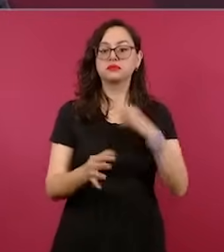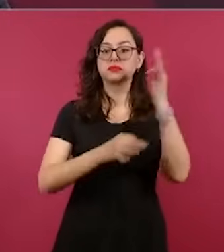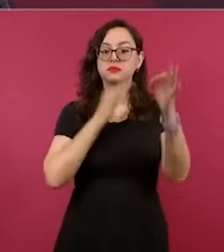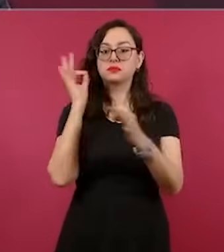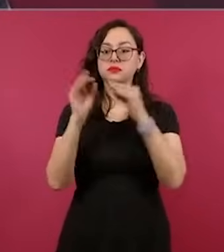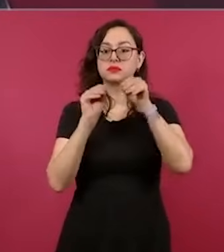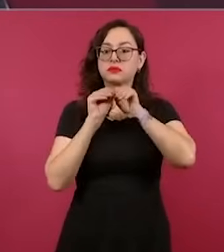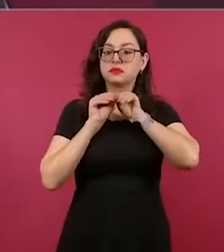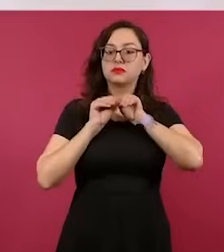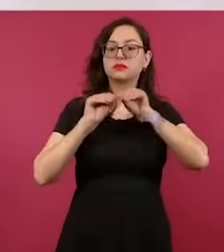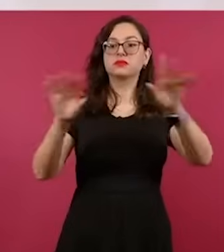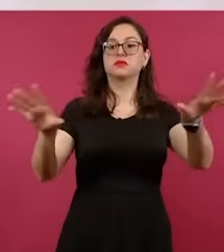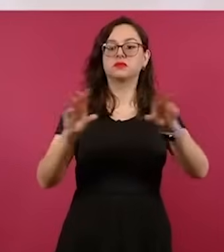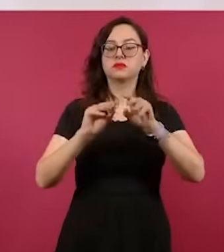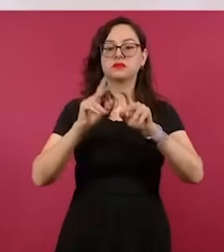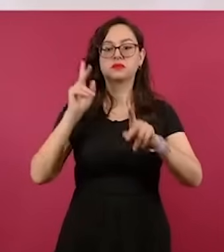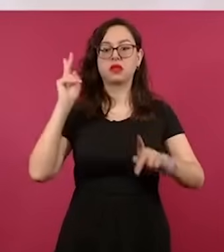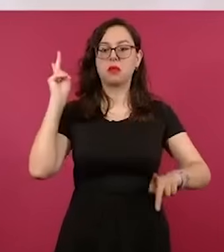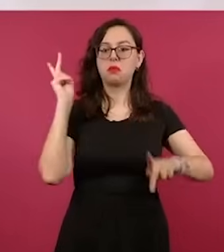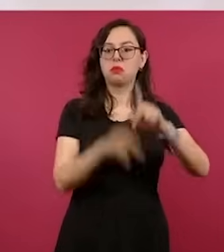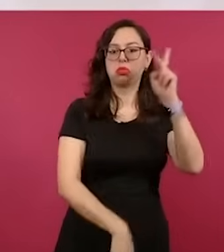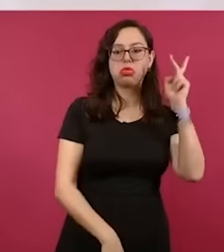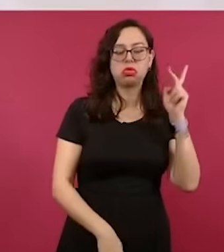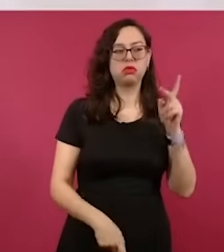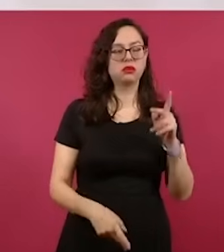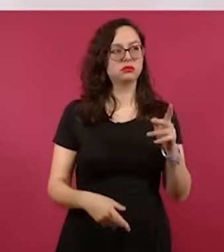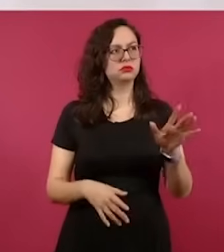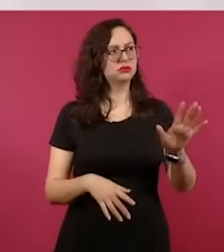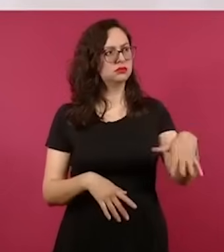alegando de que no le habíamos pagado por adelantado,